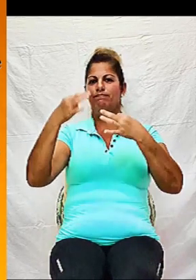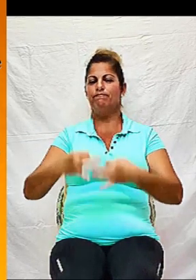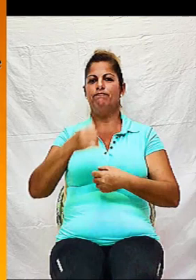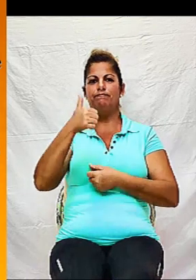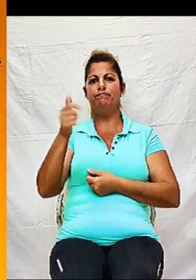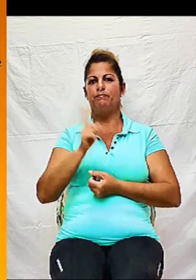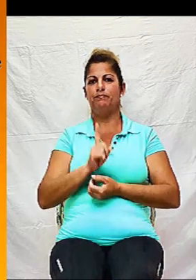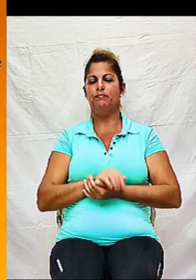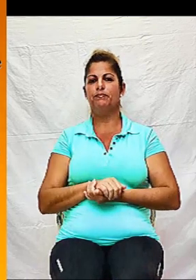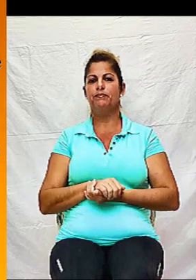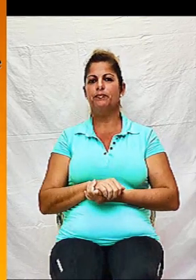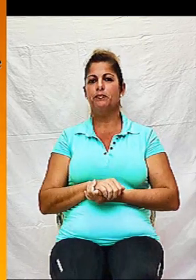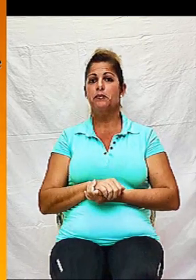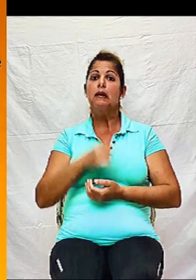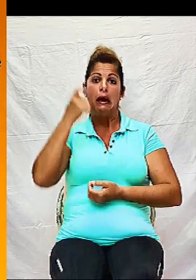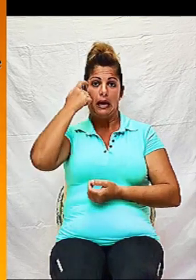realidad.